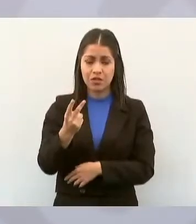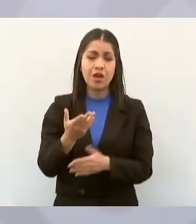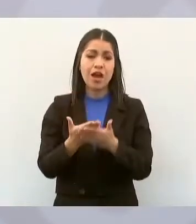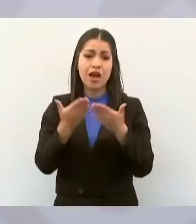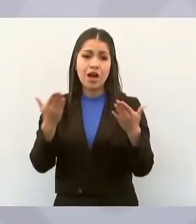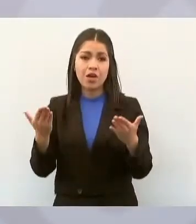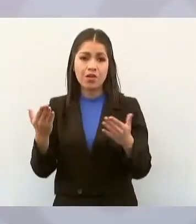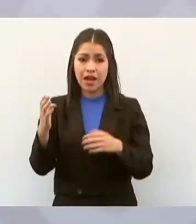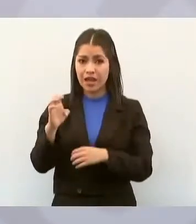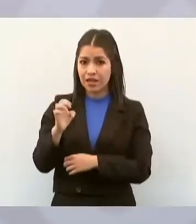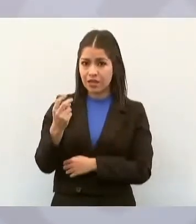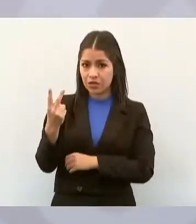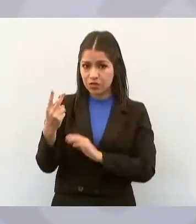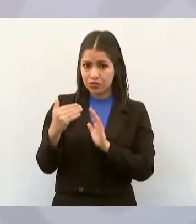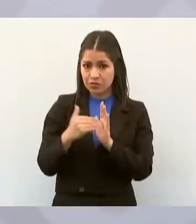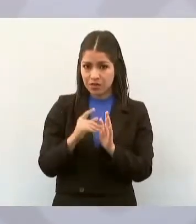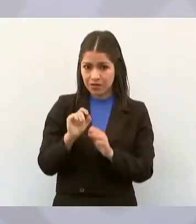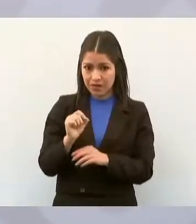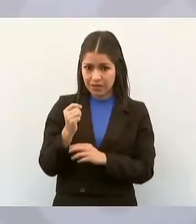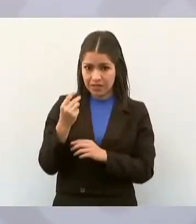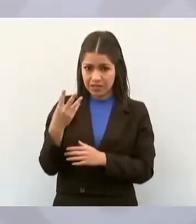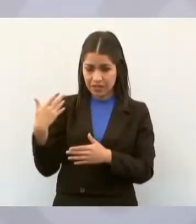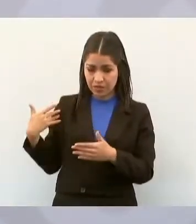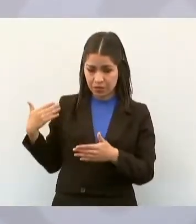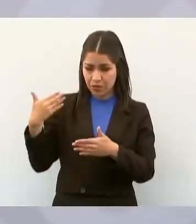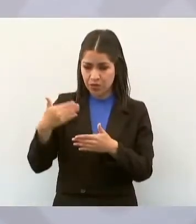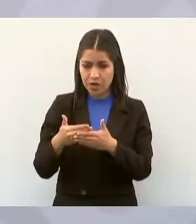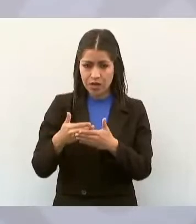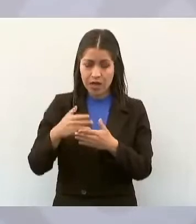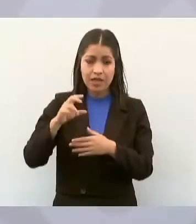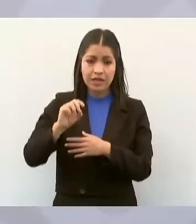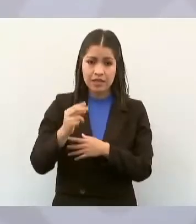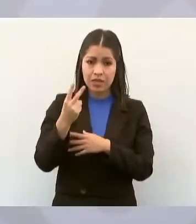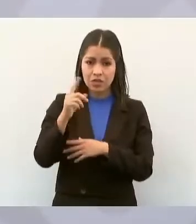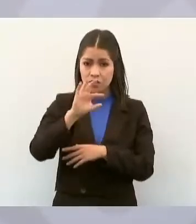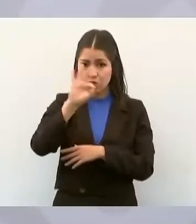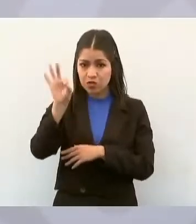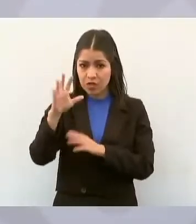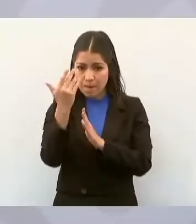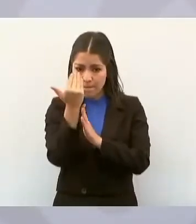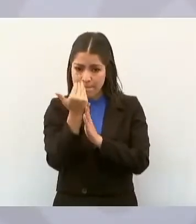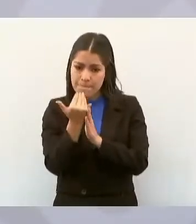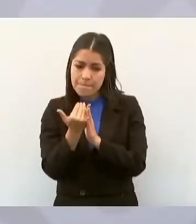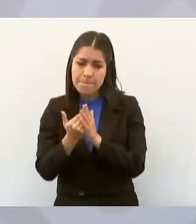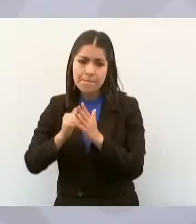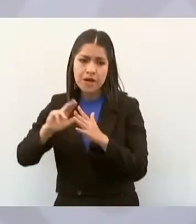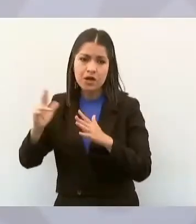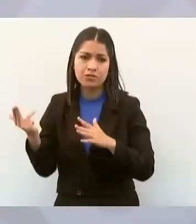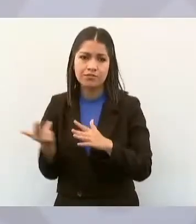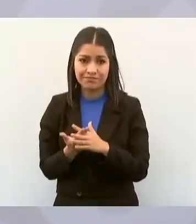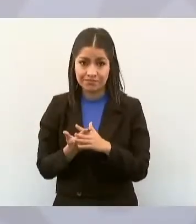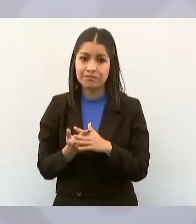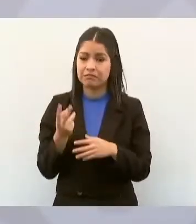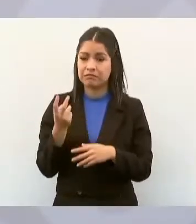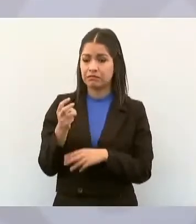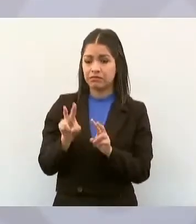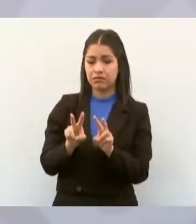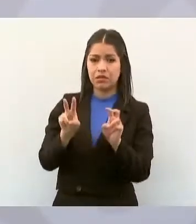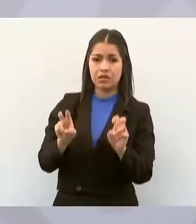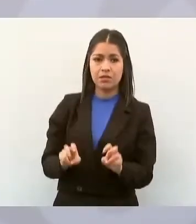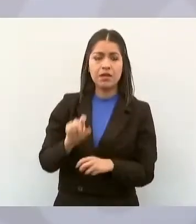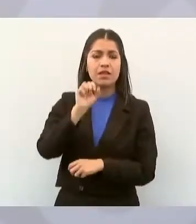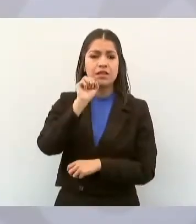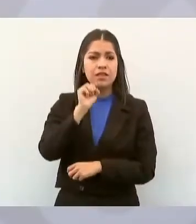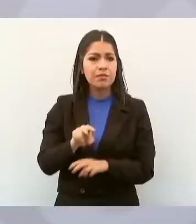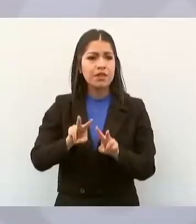2023 una reducción de 32% en el tema de los homicidios. En el tema